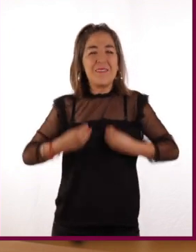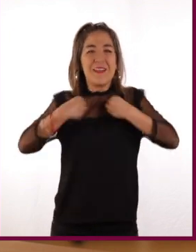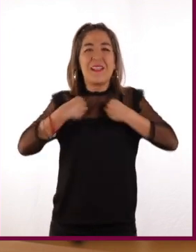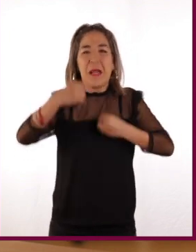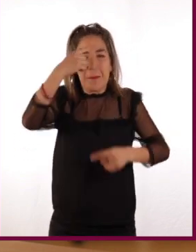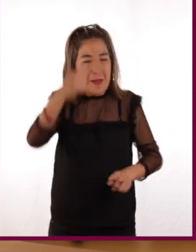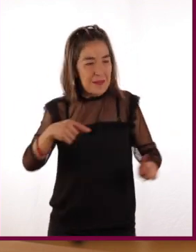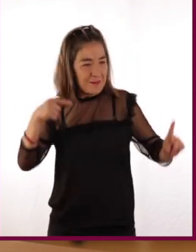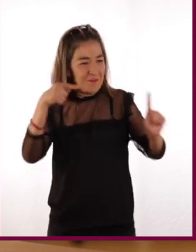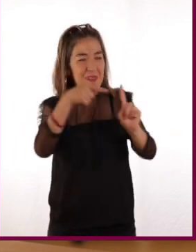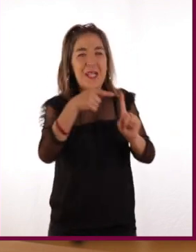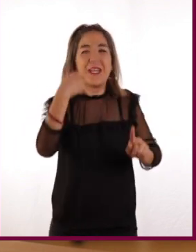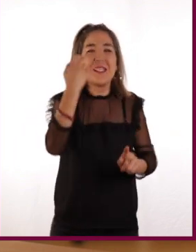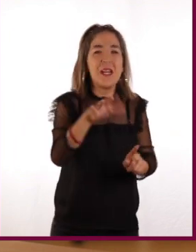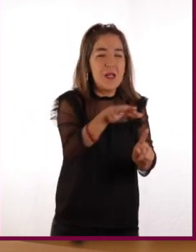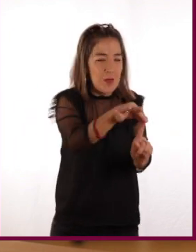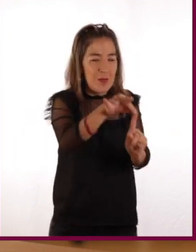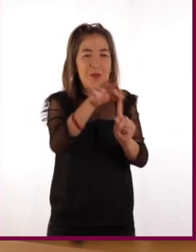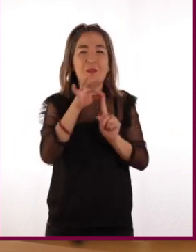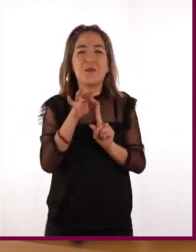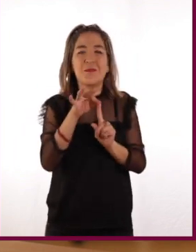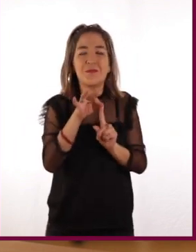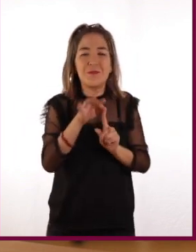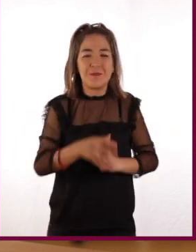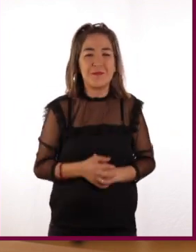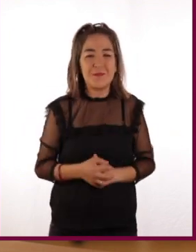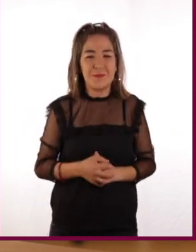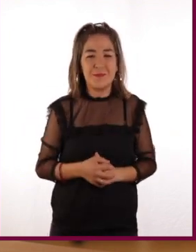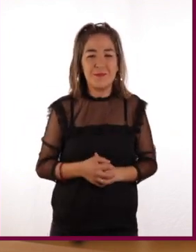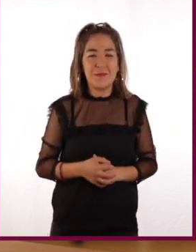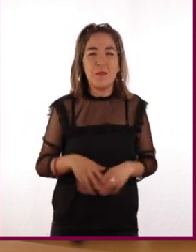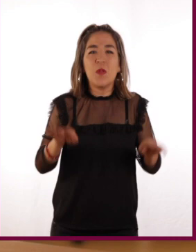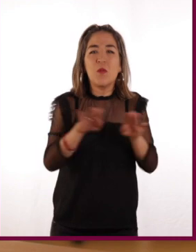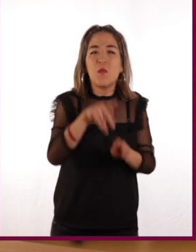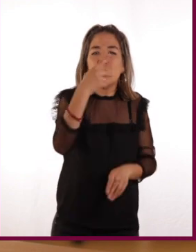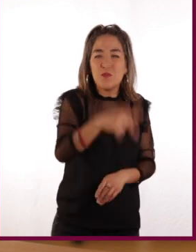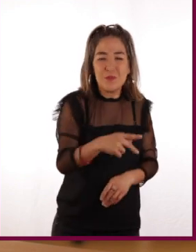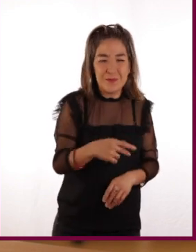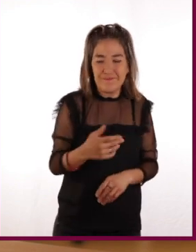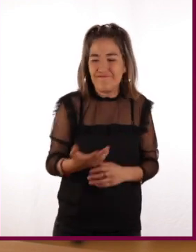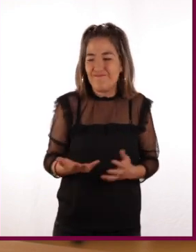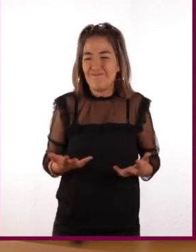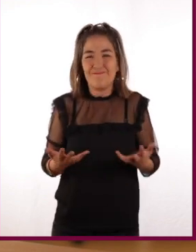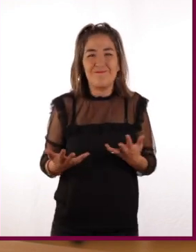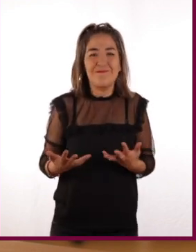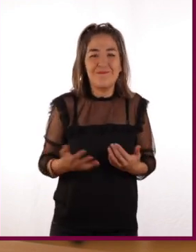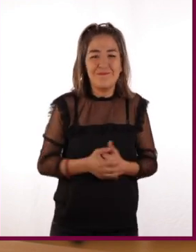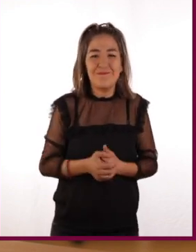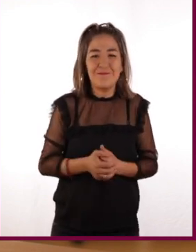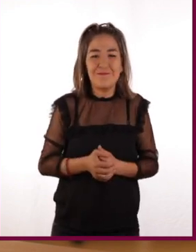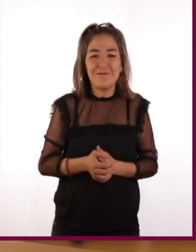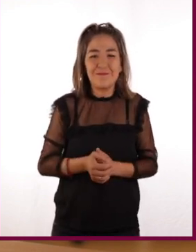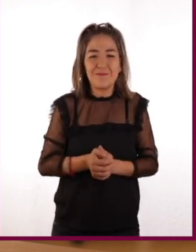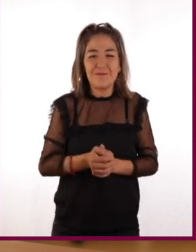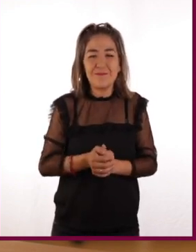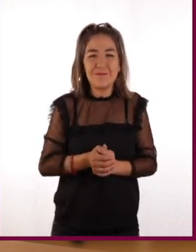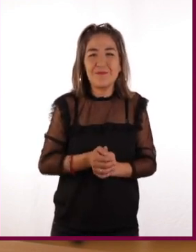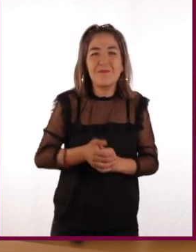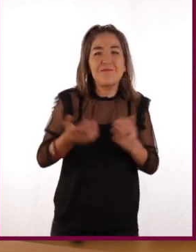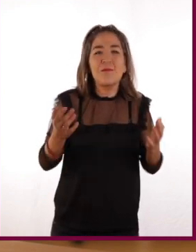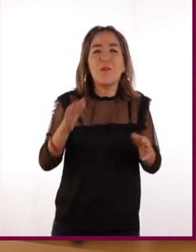que aspira a encontrar, entre otras cosas, esta razón de ser